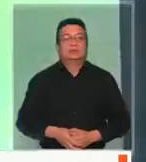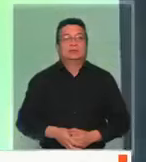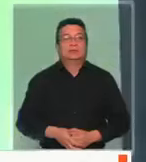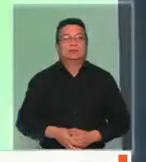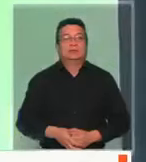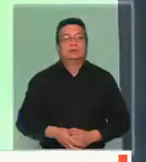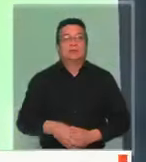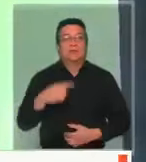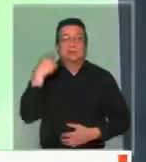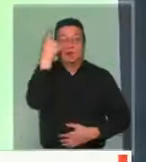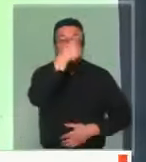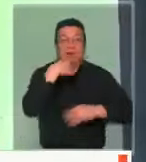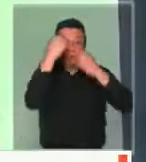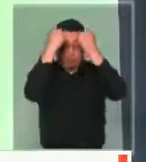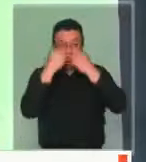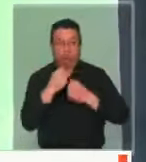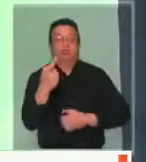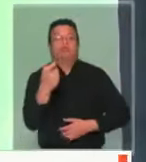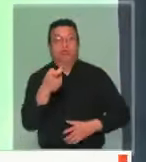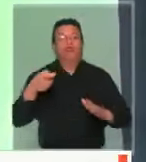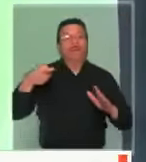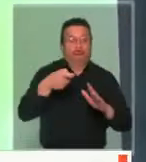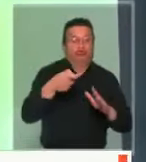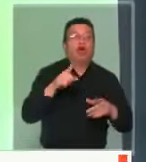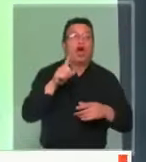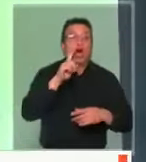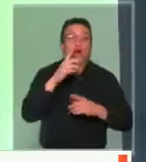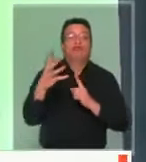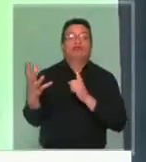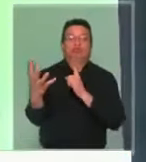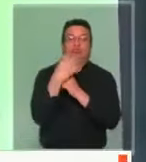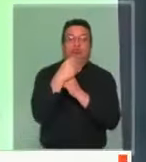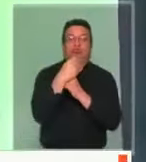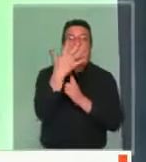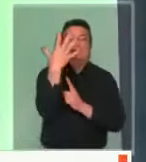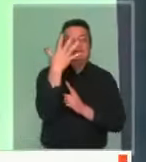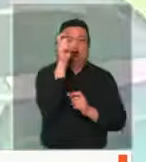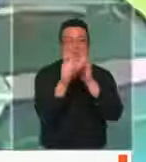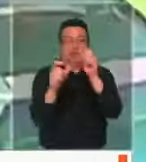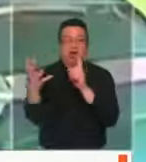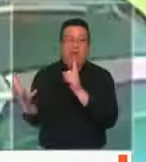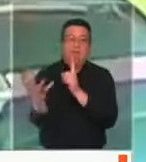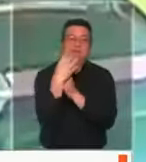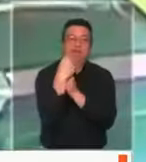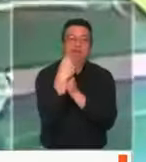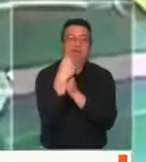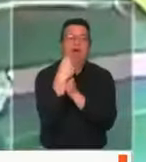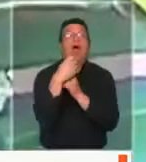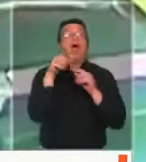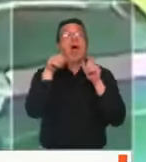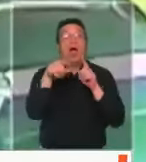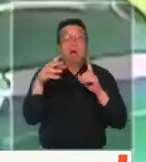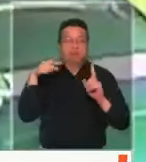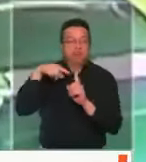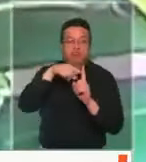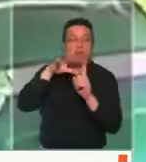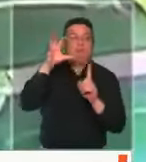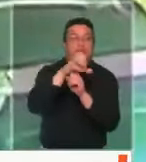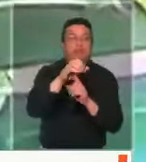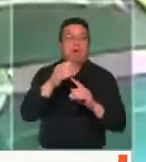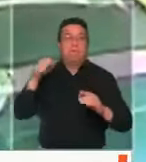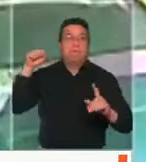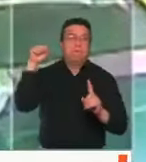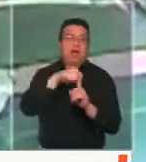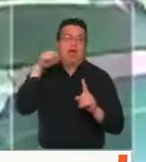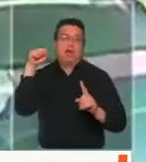A rostro cubierto y con armas de fuego. Así abordaron 5 delincuentes a su víctima. Lo siguieron y lo atacaron. Le dieron